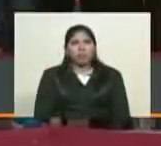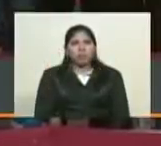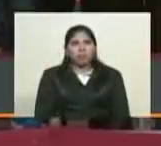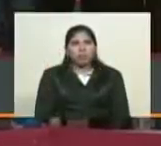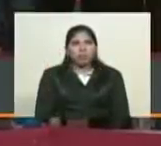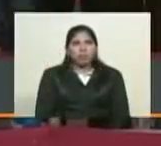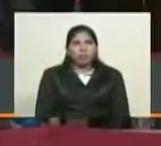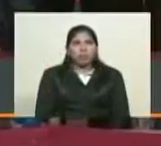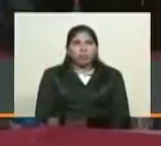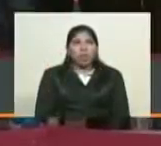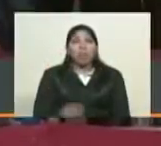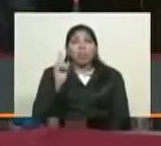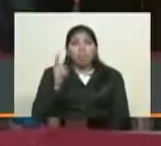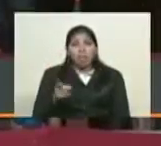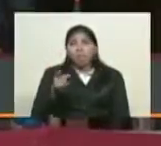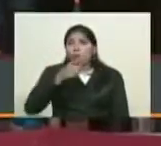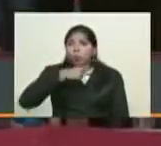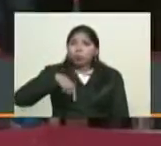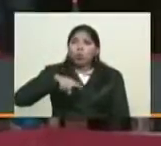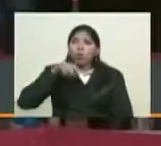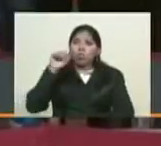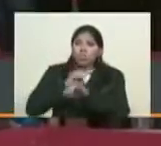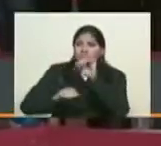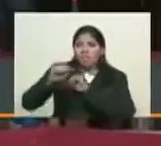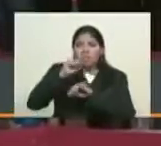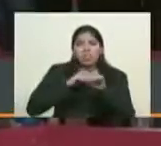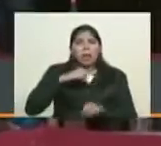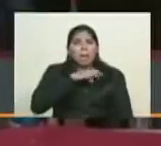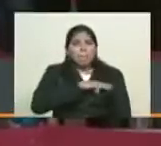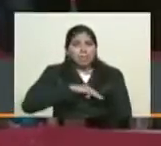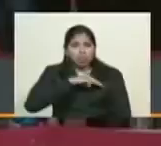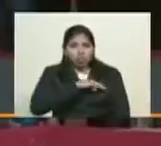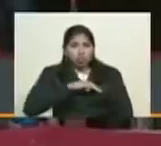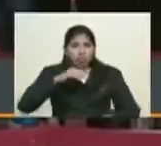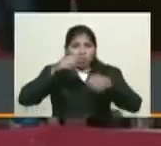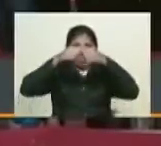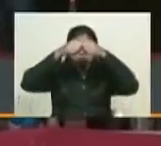Tenemos que salir a defender las misiones y grandes misiones.